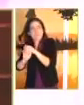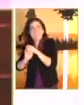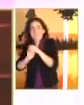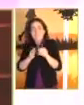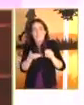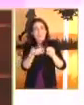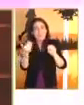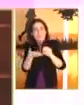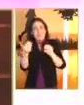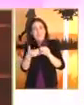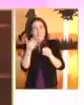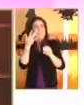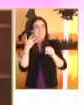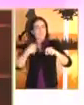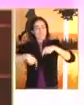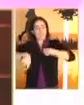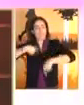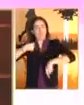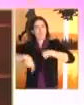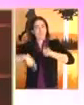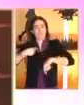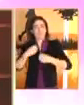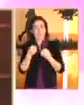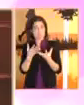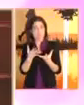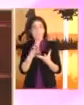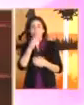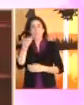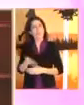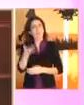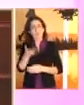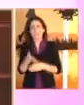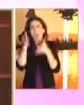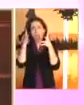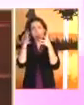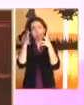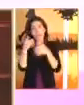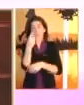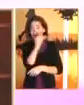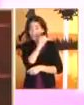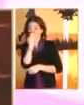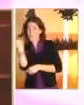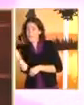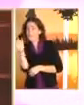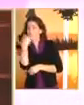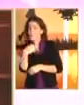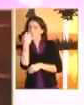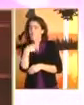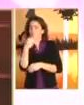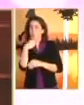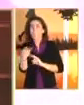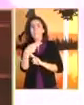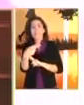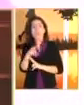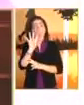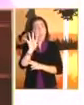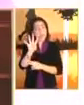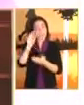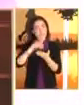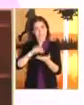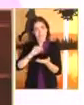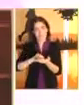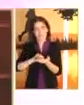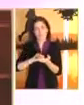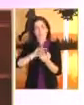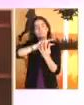y mantenemos como recomendaciones de consumo de pescado como mínimo 4 veces a la semana. ¿Cuatro veces a la semana? 4 veces a la semana,